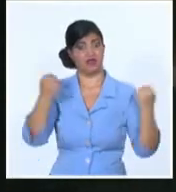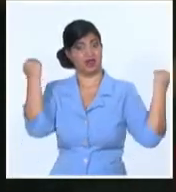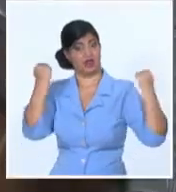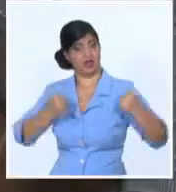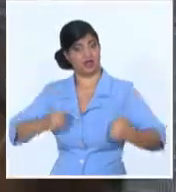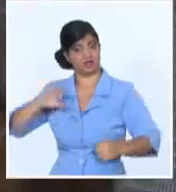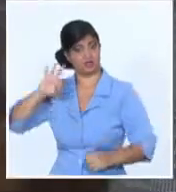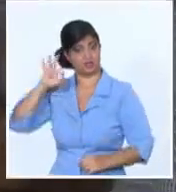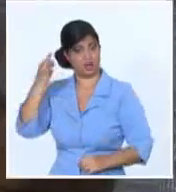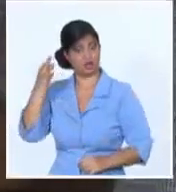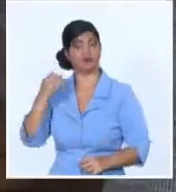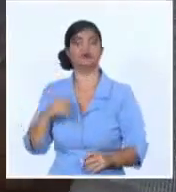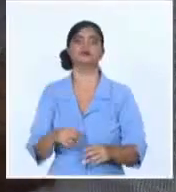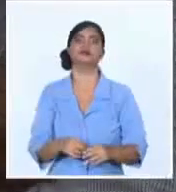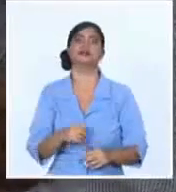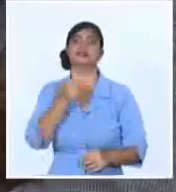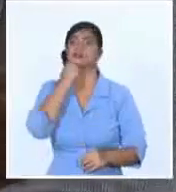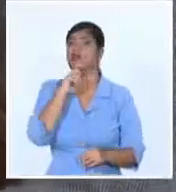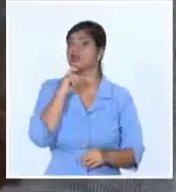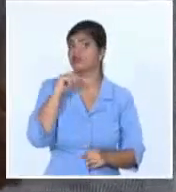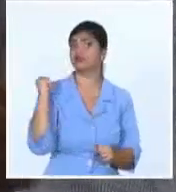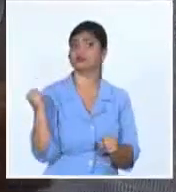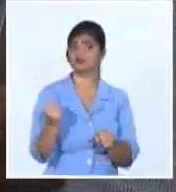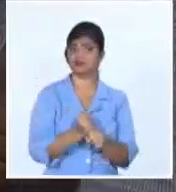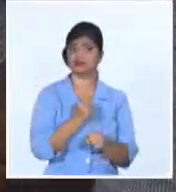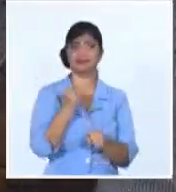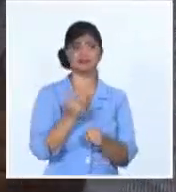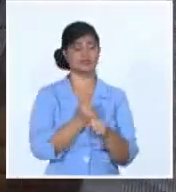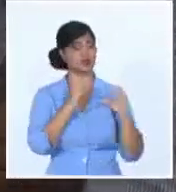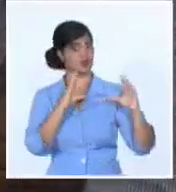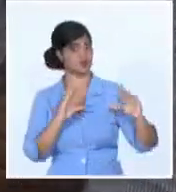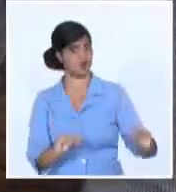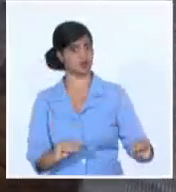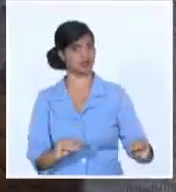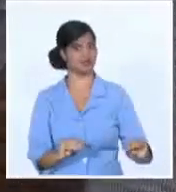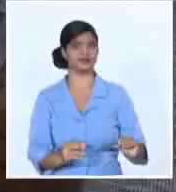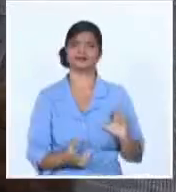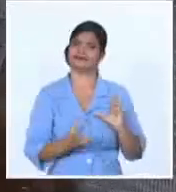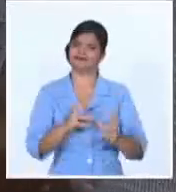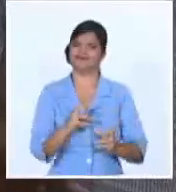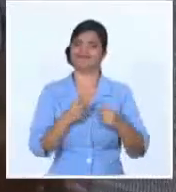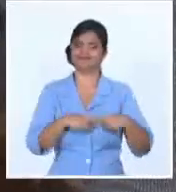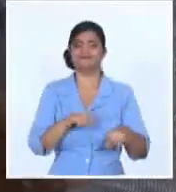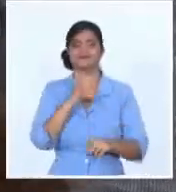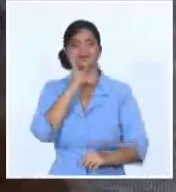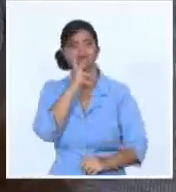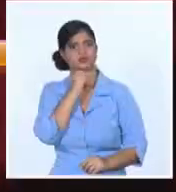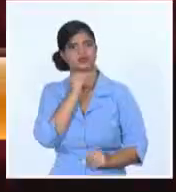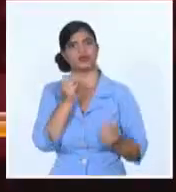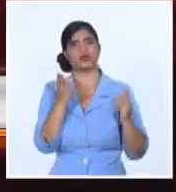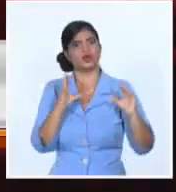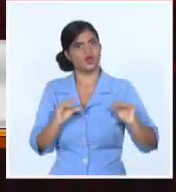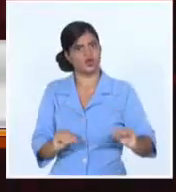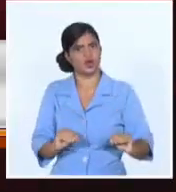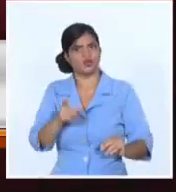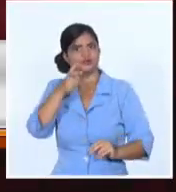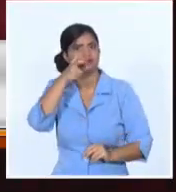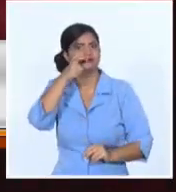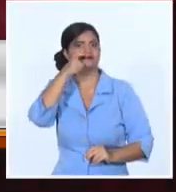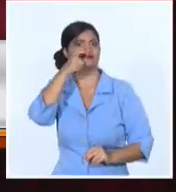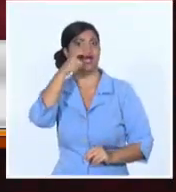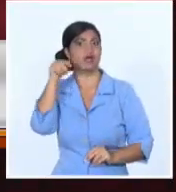noche. Eso es complicado, pero única. Realmente las noches de desvelo han